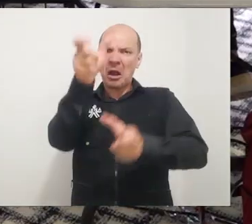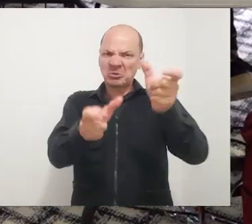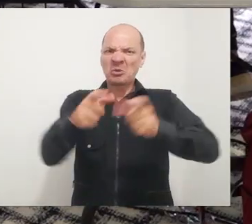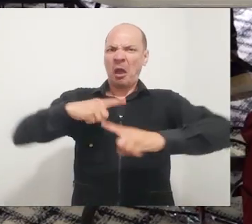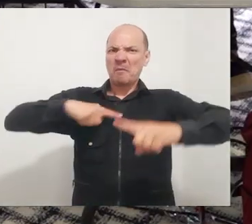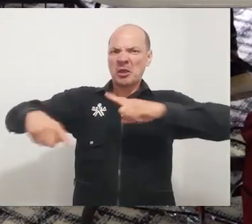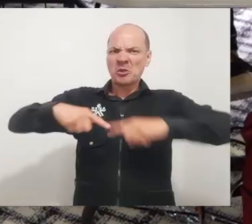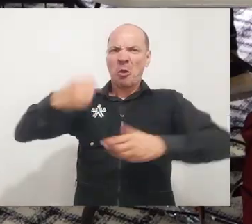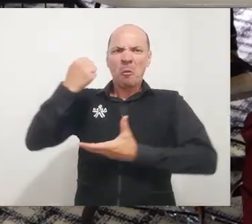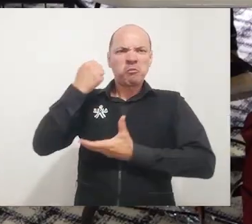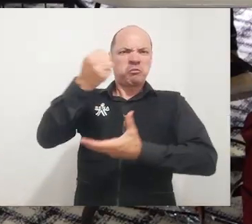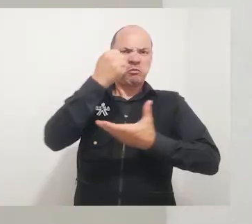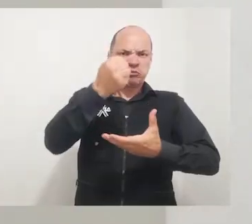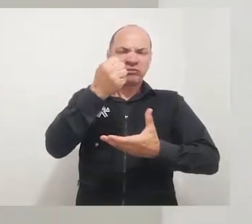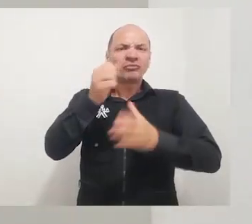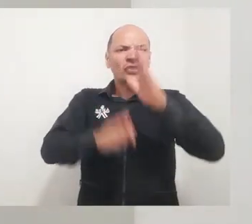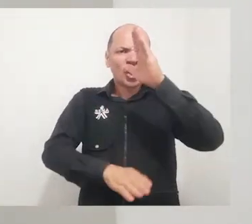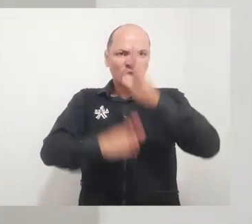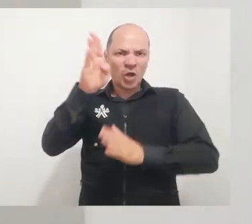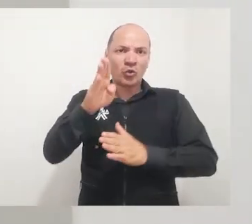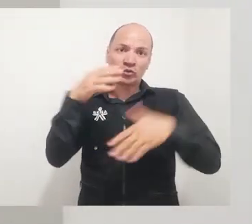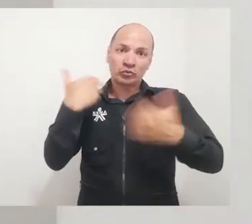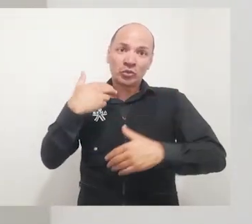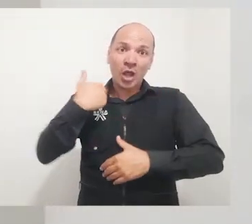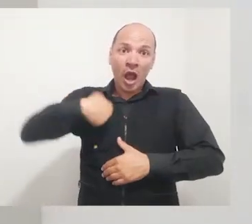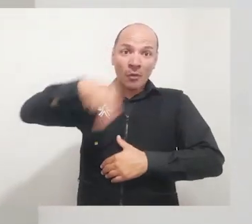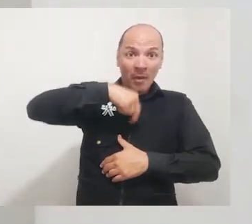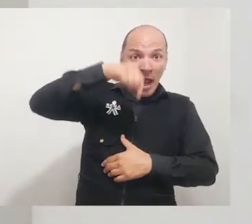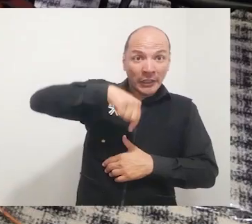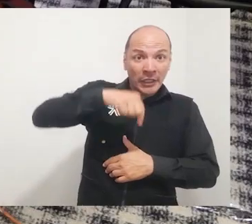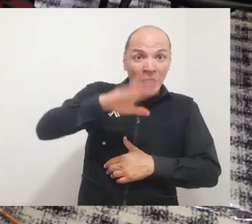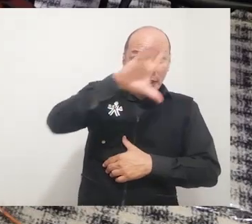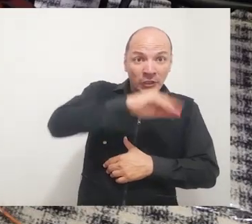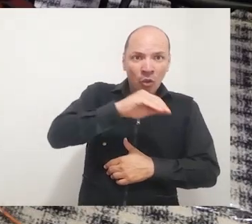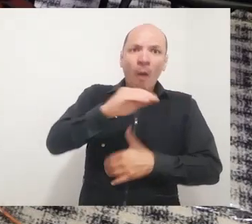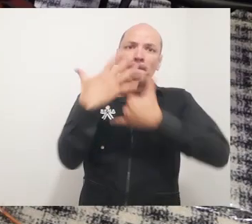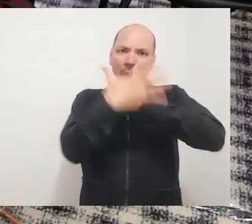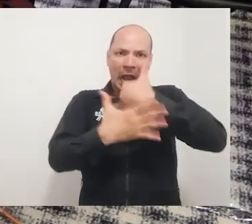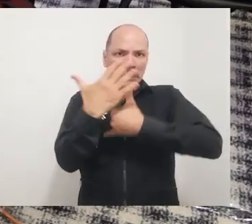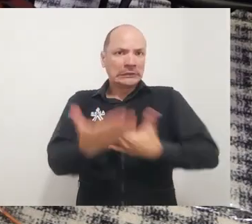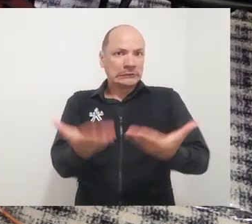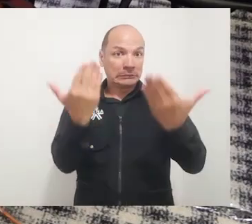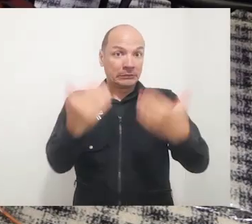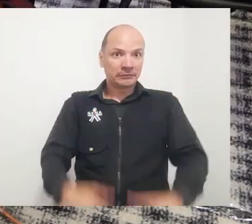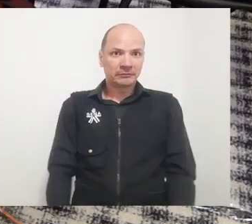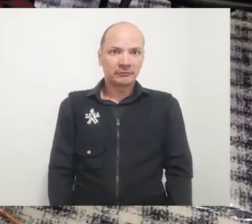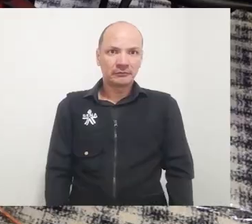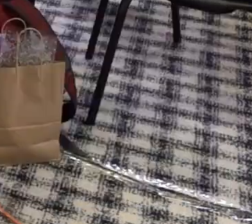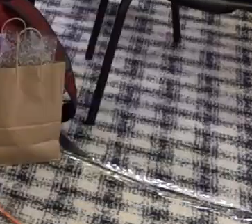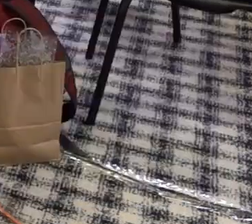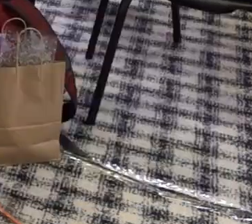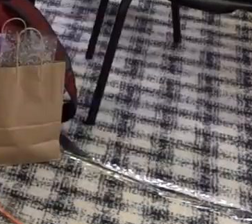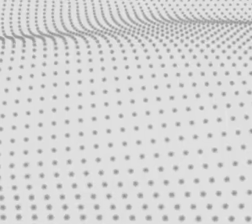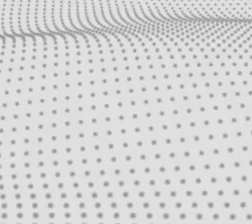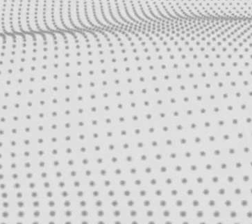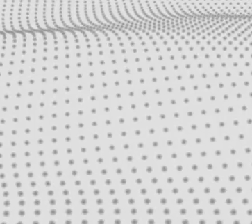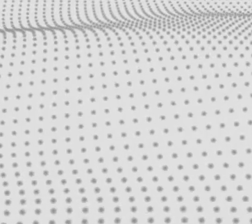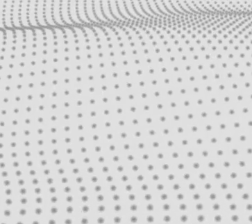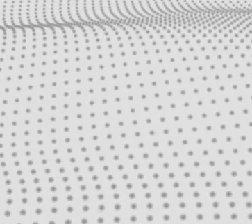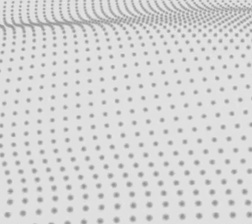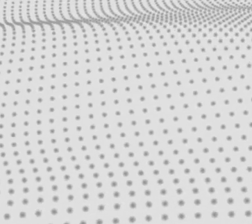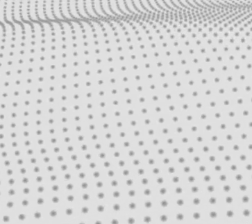crecer, excelentes administradores de los recursos y pioneros del desarrollo, no solamente en el departamento, sino del país.